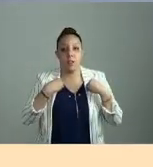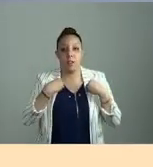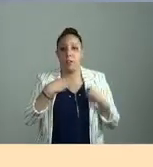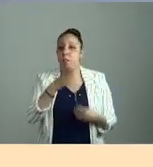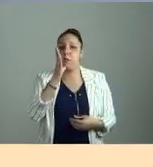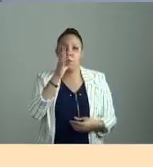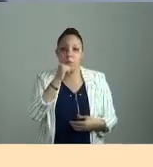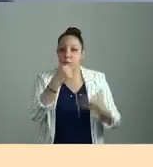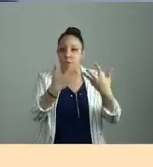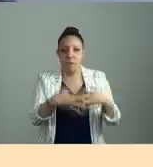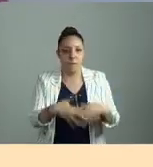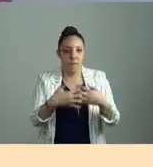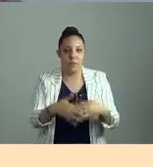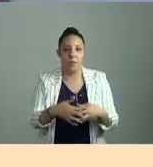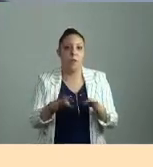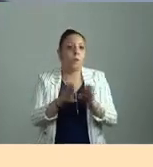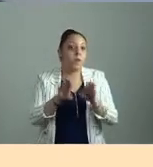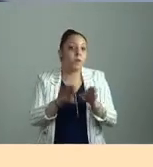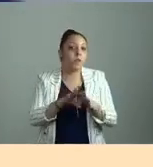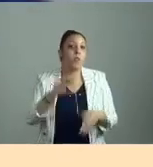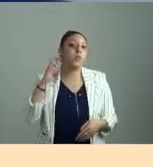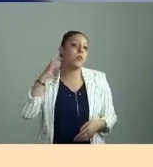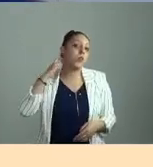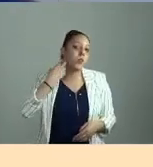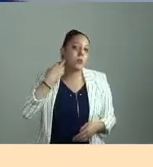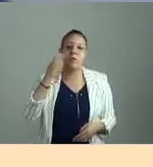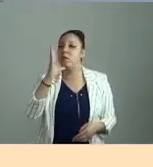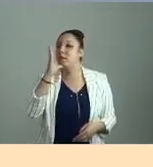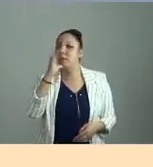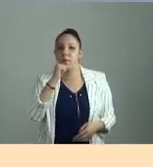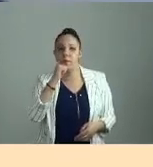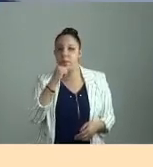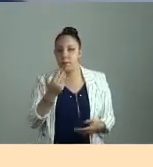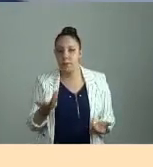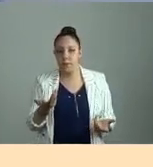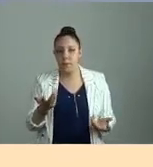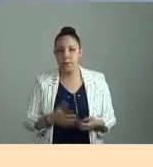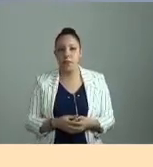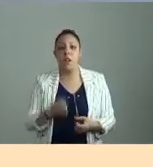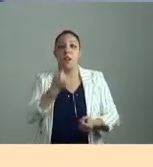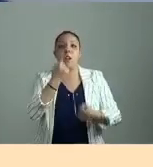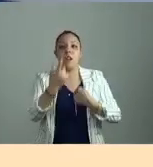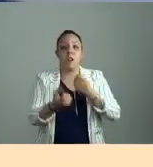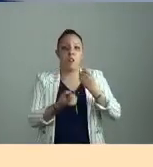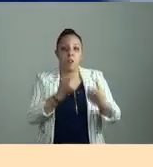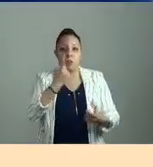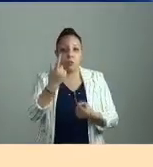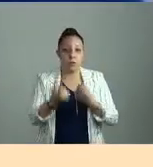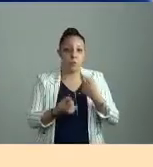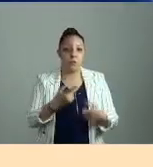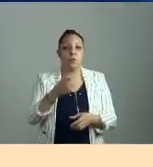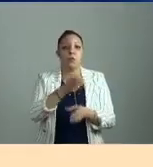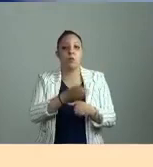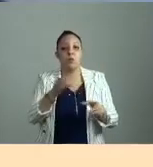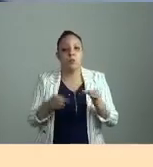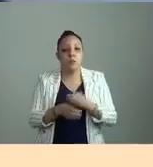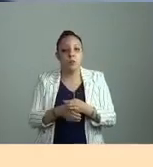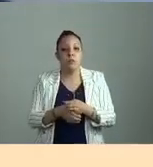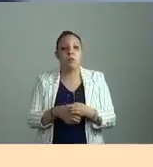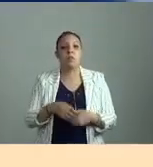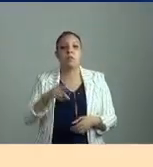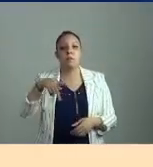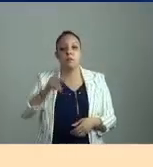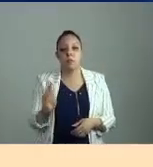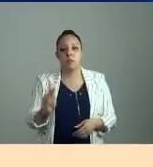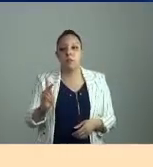mecanizar con una la olimpiada el limpiar la pavimentación bueno podemos mecanizar